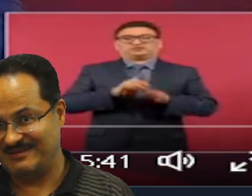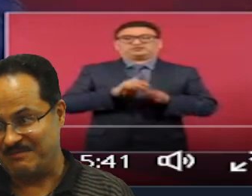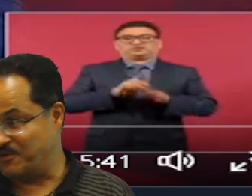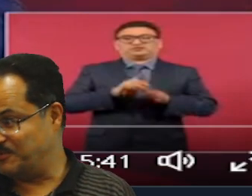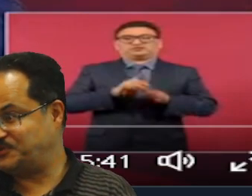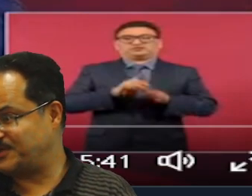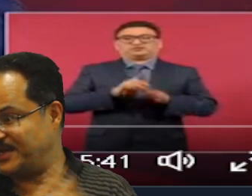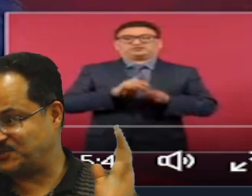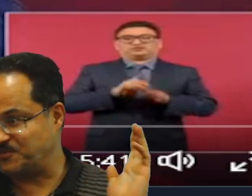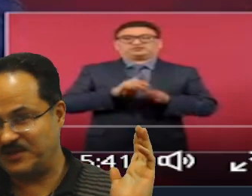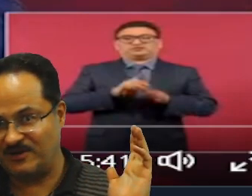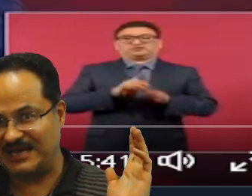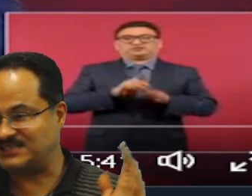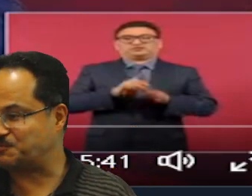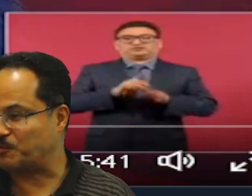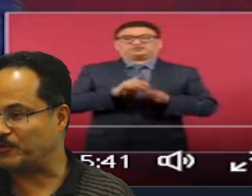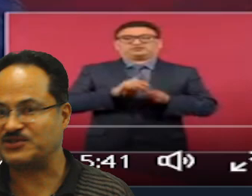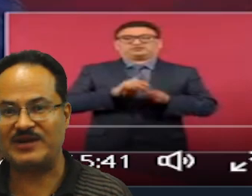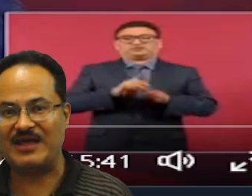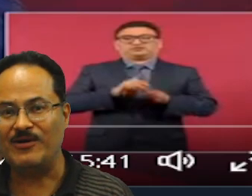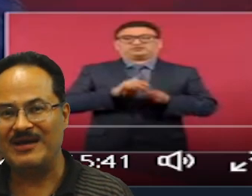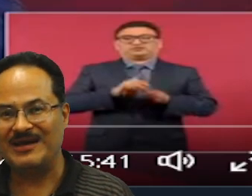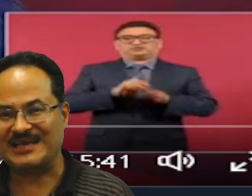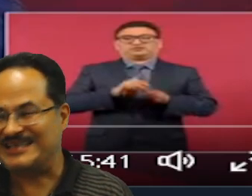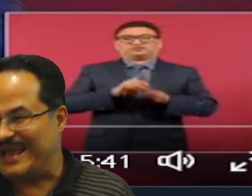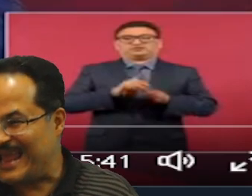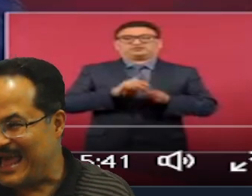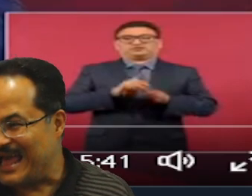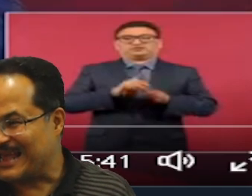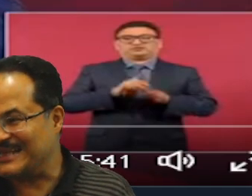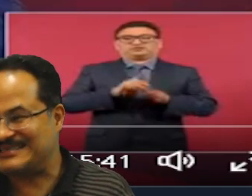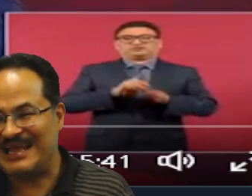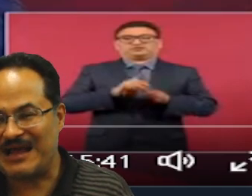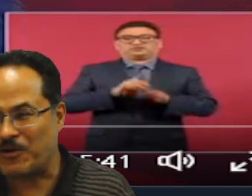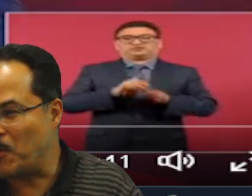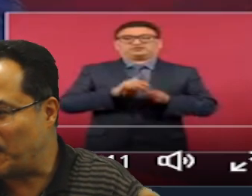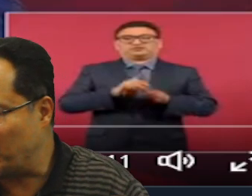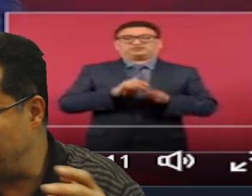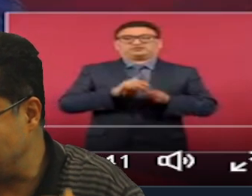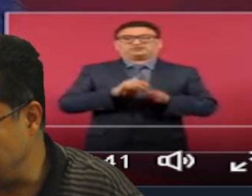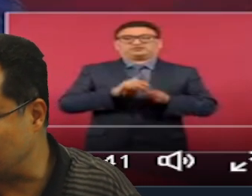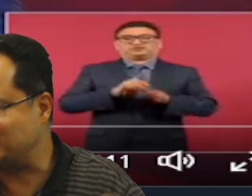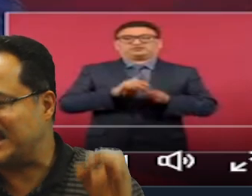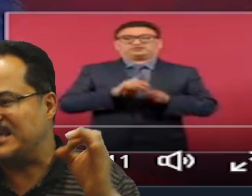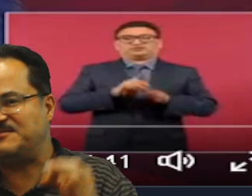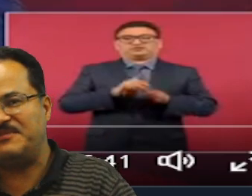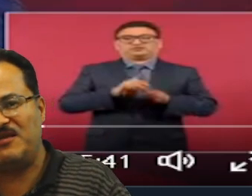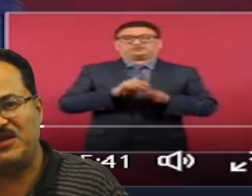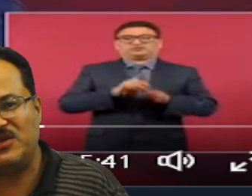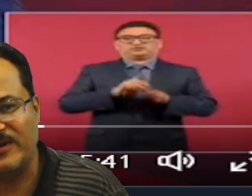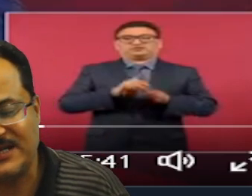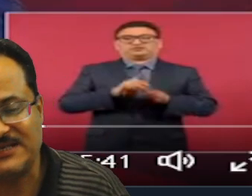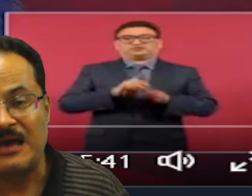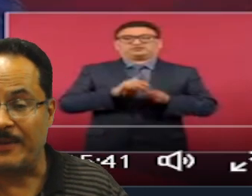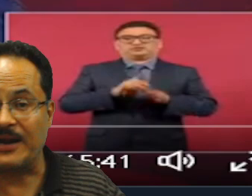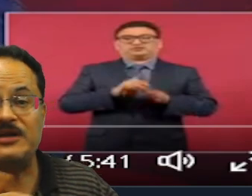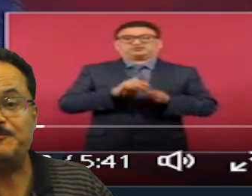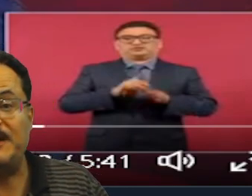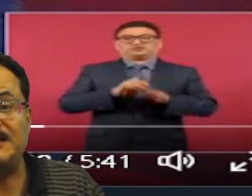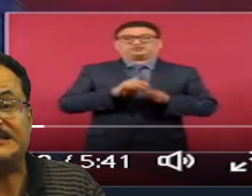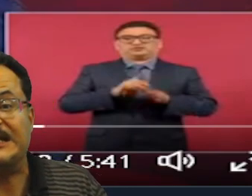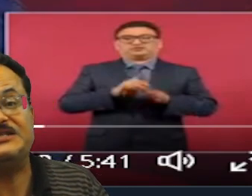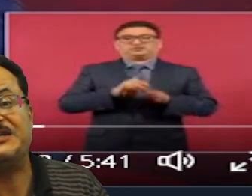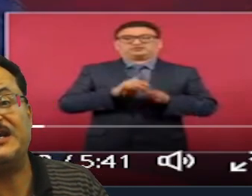por mucho que haya subido es desproporcionado que sea ella que se haya comprometido seis mil millones para